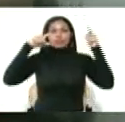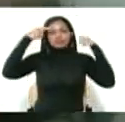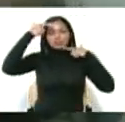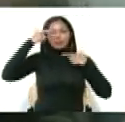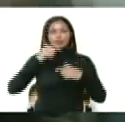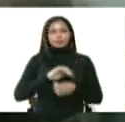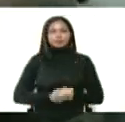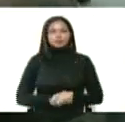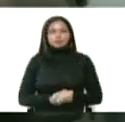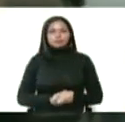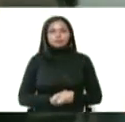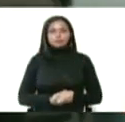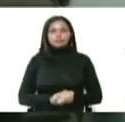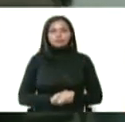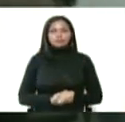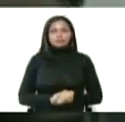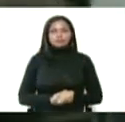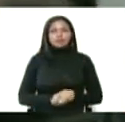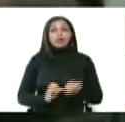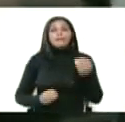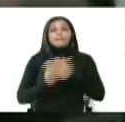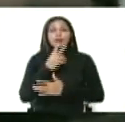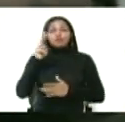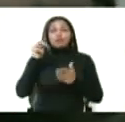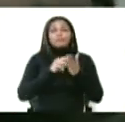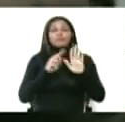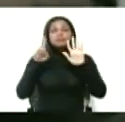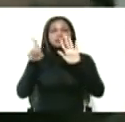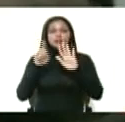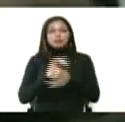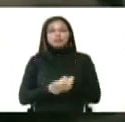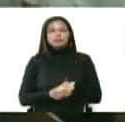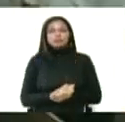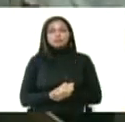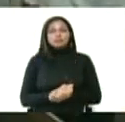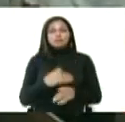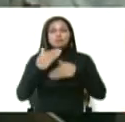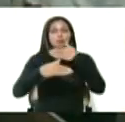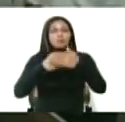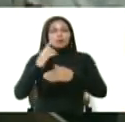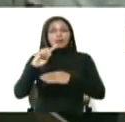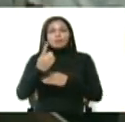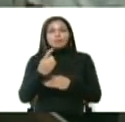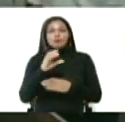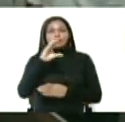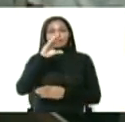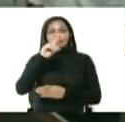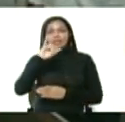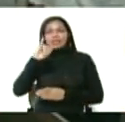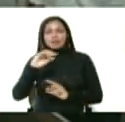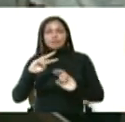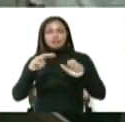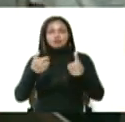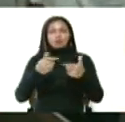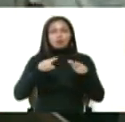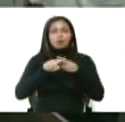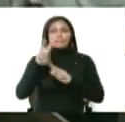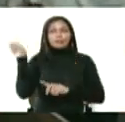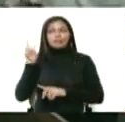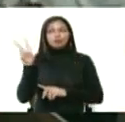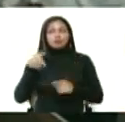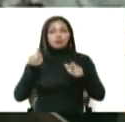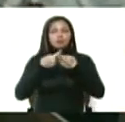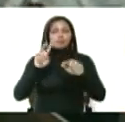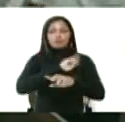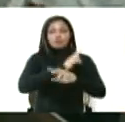eterno Hugo Chávez en mayo del 2006, y ha sido uno de los primeros CDI que se inauguró en toda Venezuela